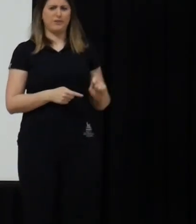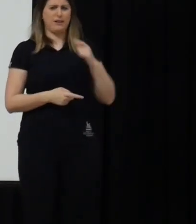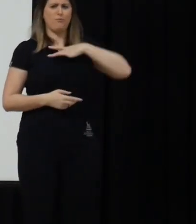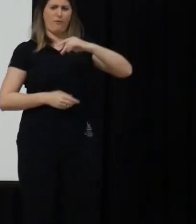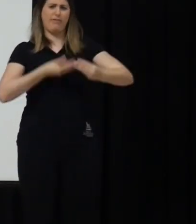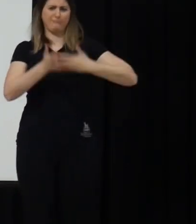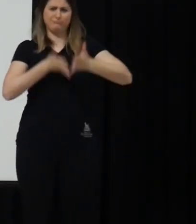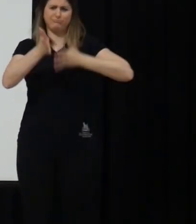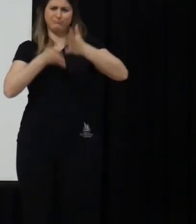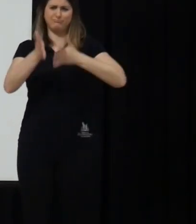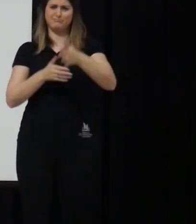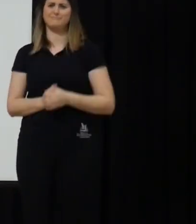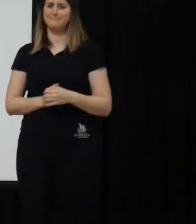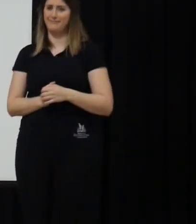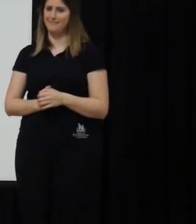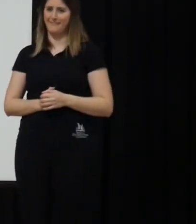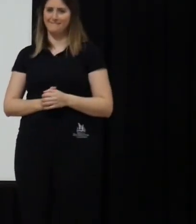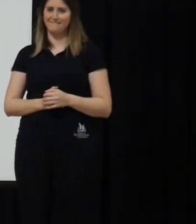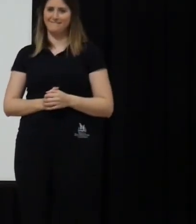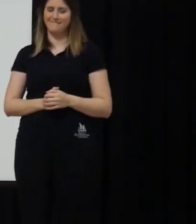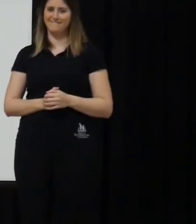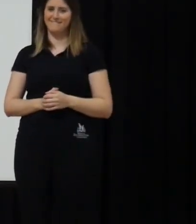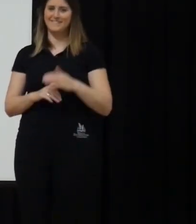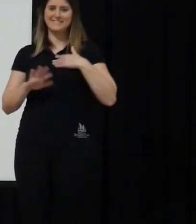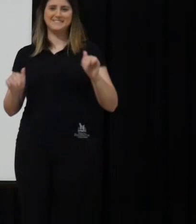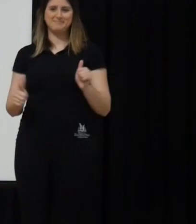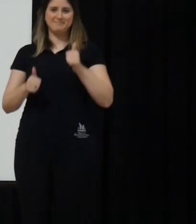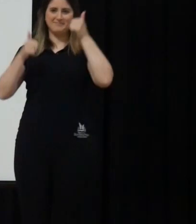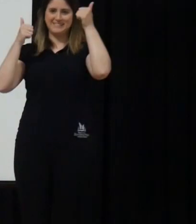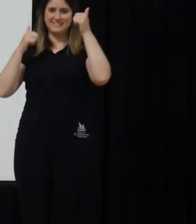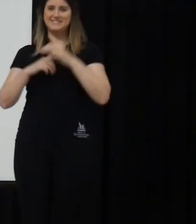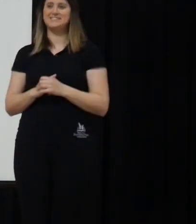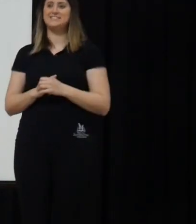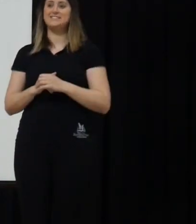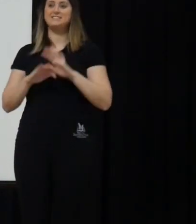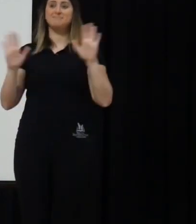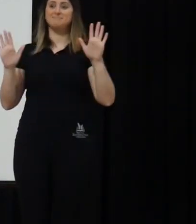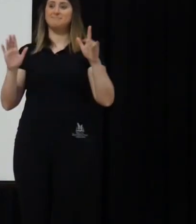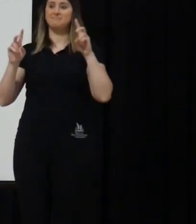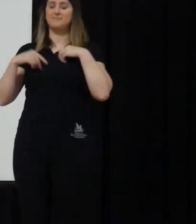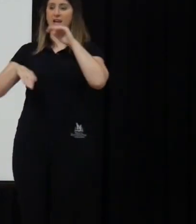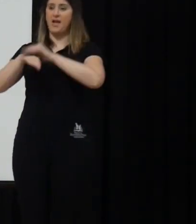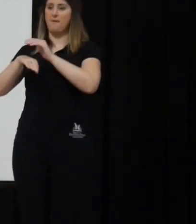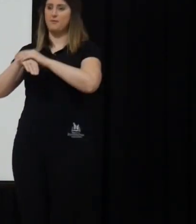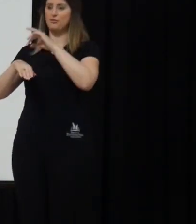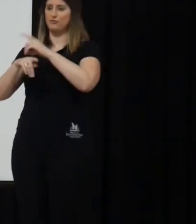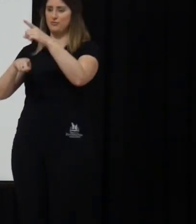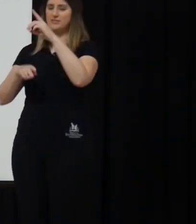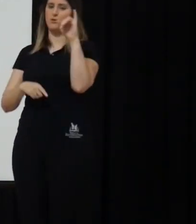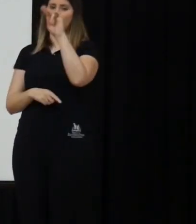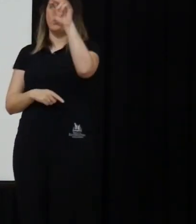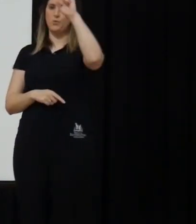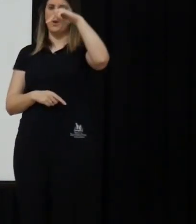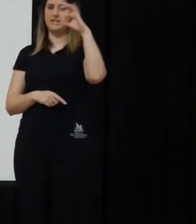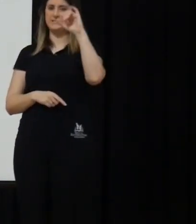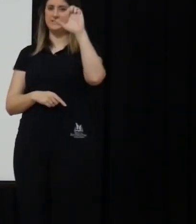profesional. Entonces, sin más, doy paso a mi amigo Juan Antonio Serrano.